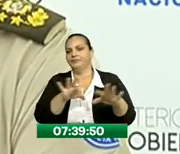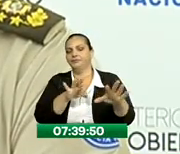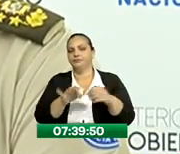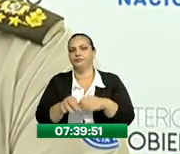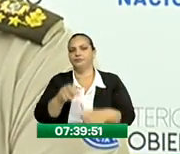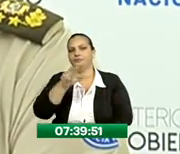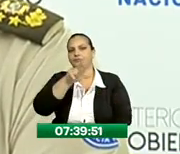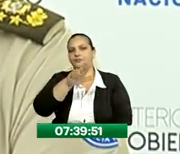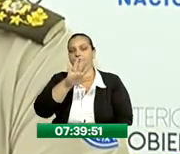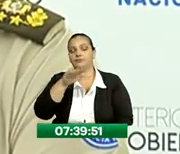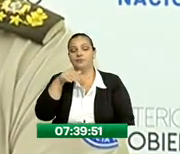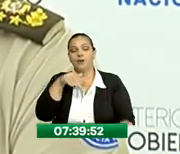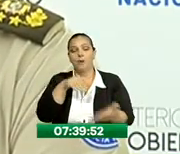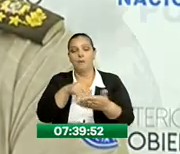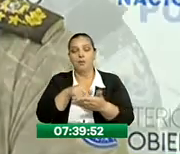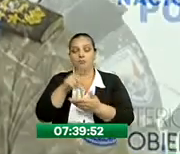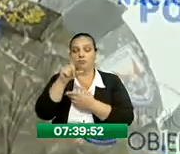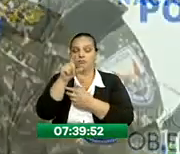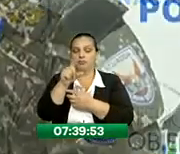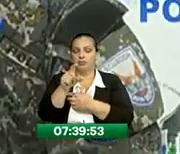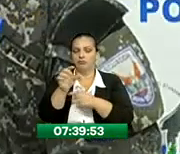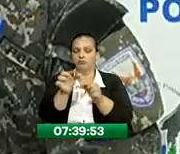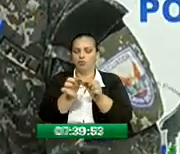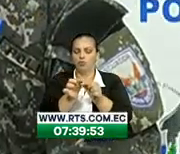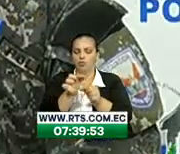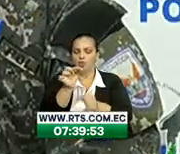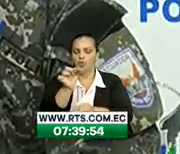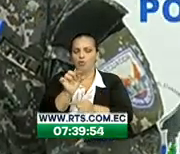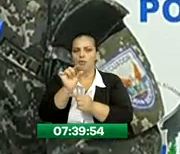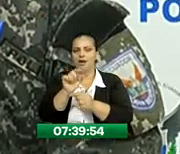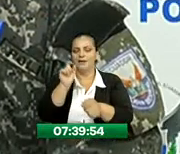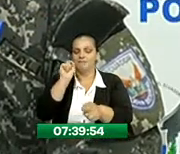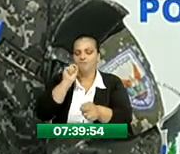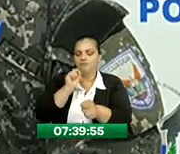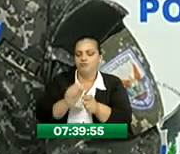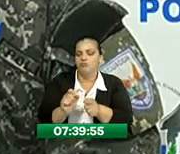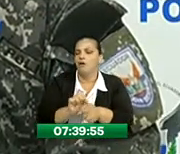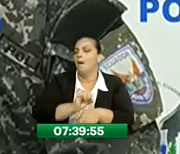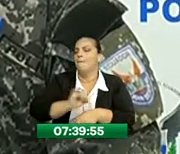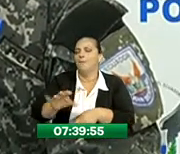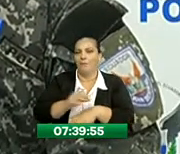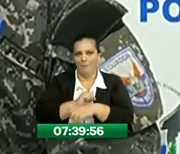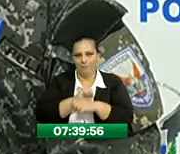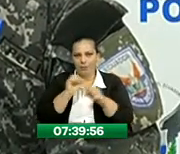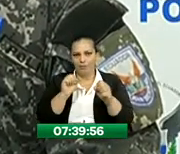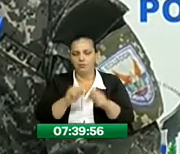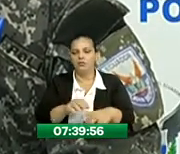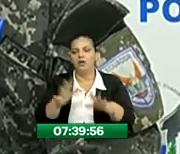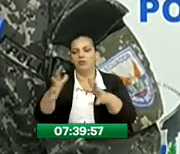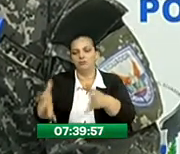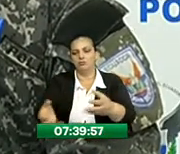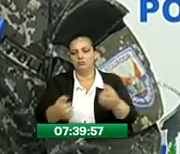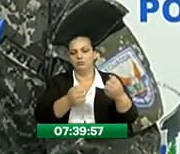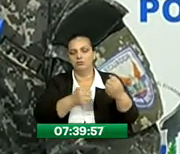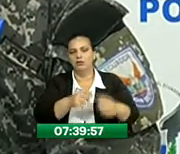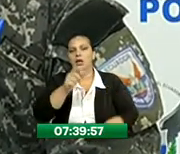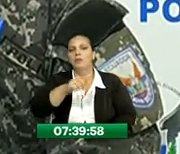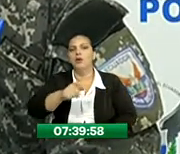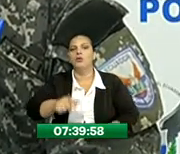de 35 mil camaretas. Sí, específicamente existen 6 personas detenidas por almacenamiento